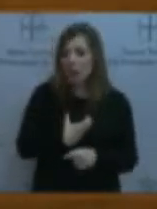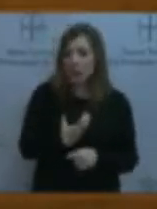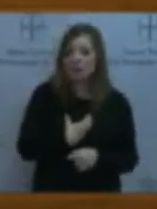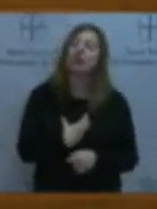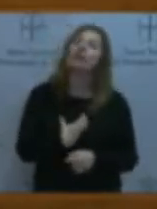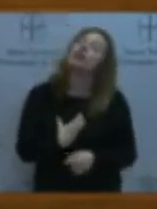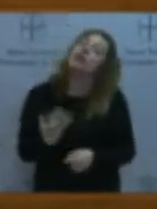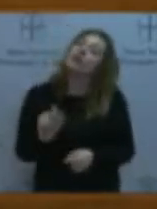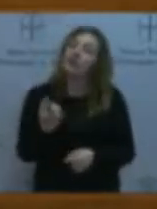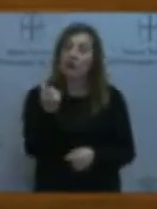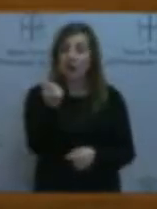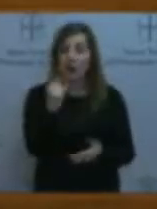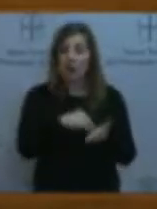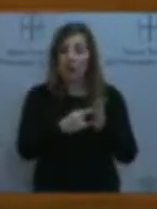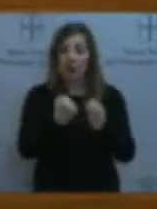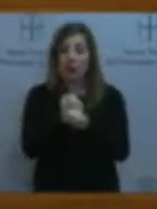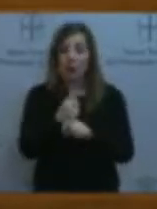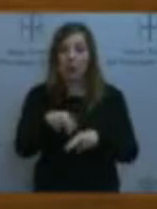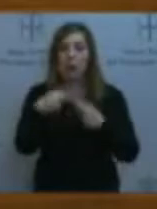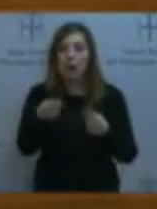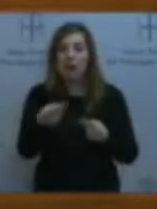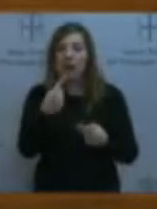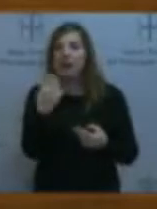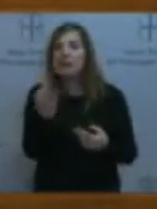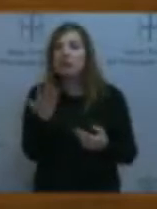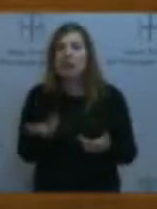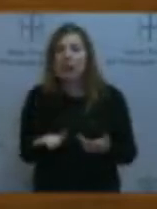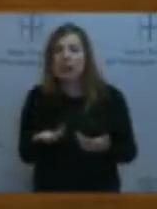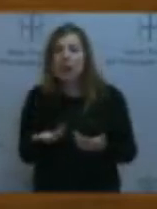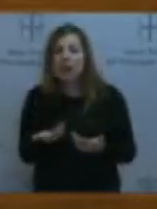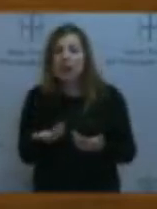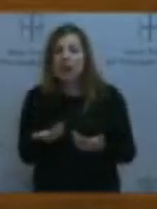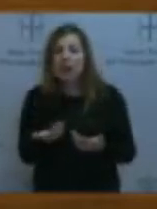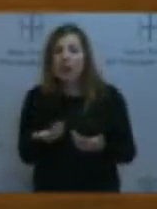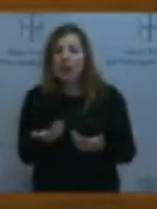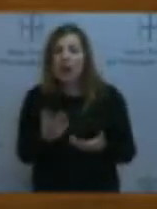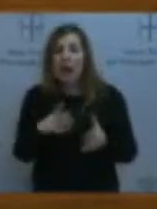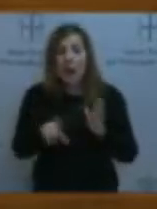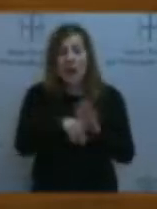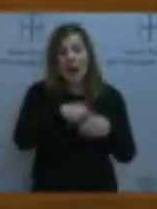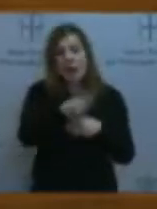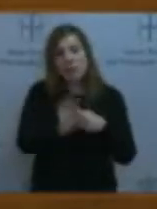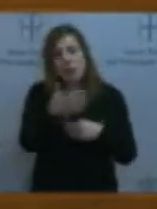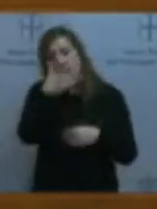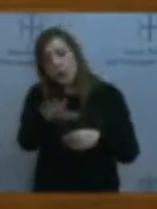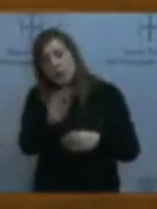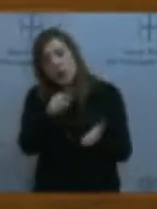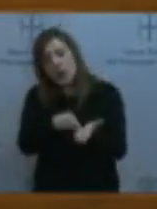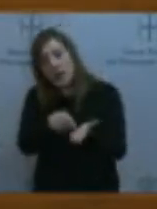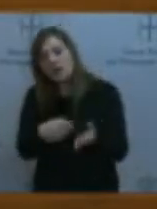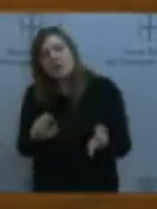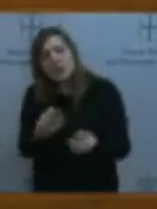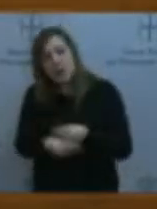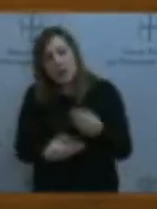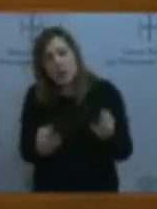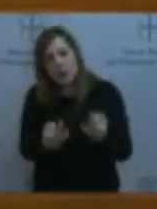que devolver el dinero en los planes de empleo, ¿qué les decimos? ¿Nos sentamos a dialogar aplicamos la ley? ¿O les denunciamos? ¿O les reclamamos? Ese es el